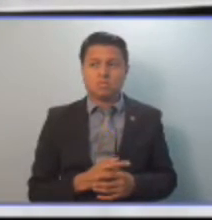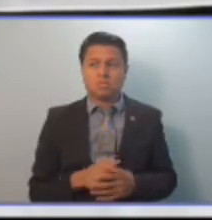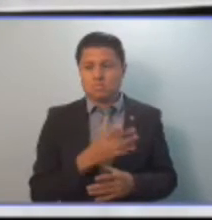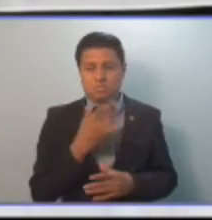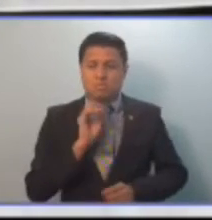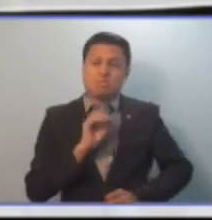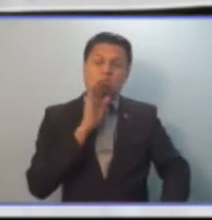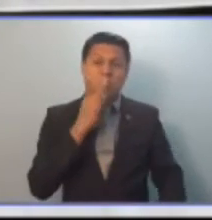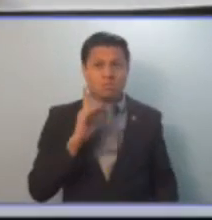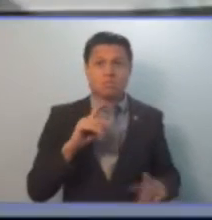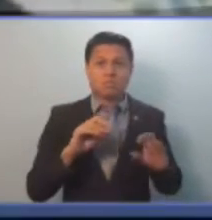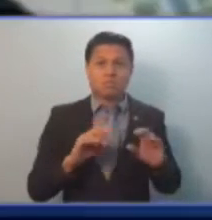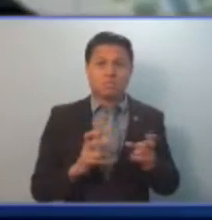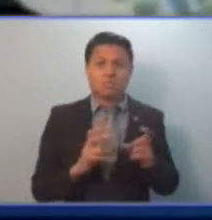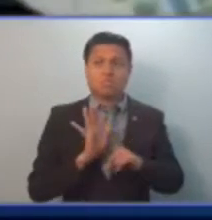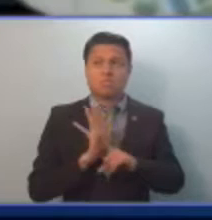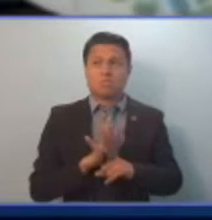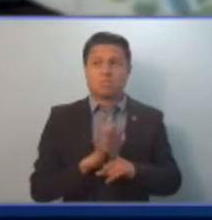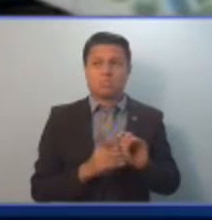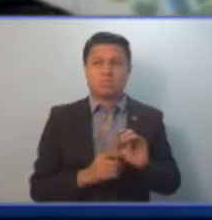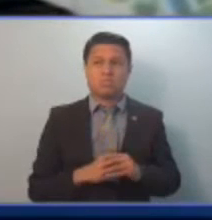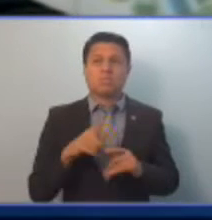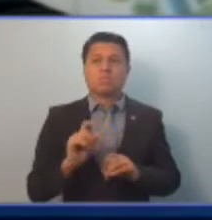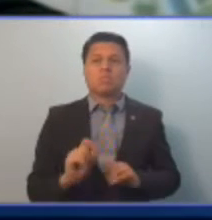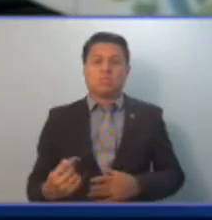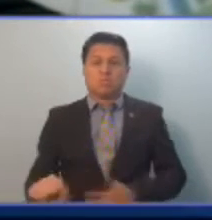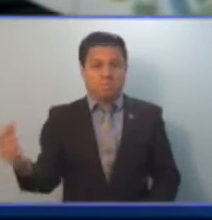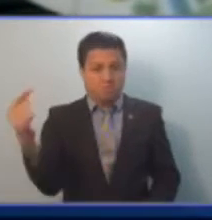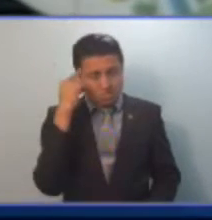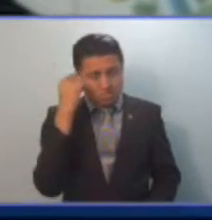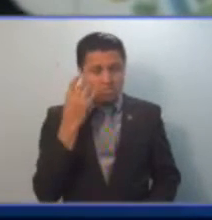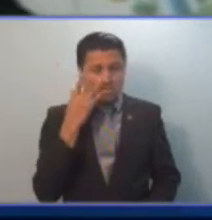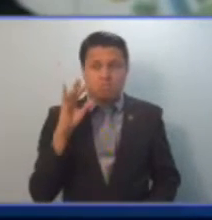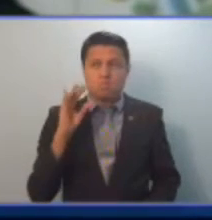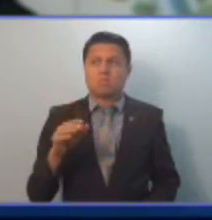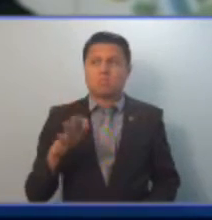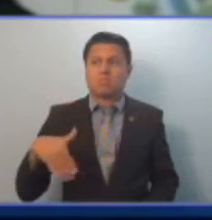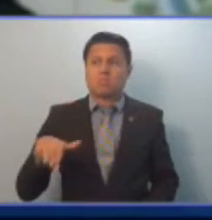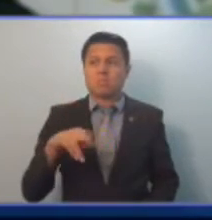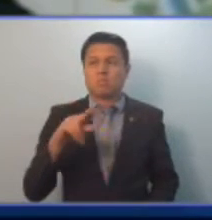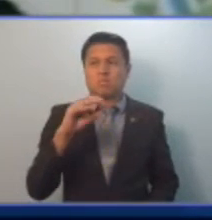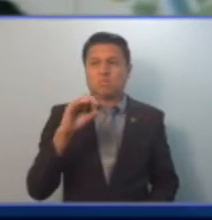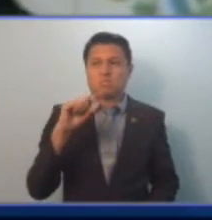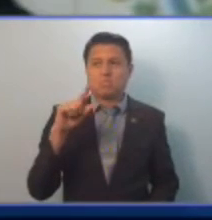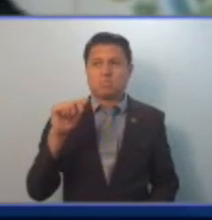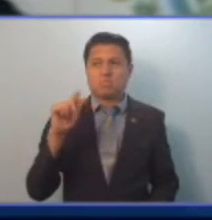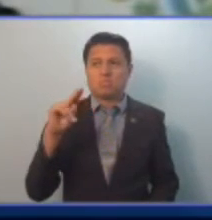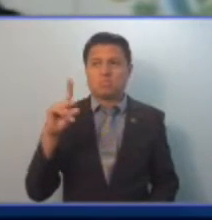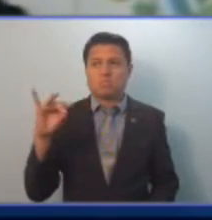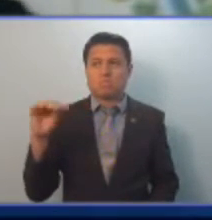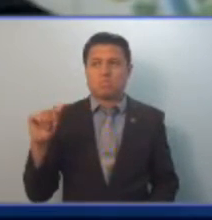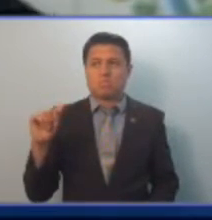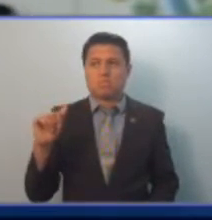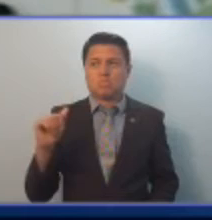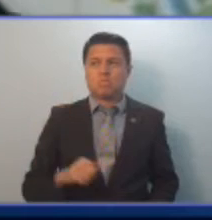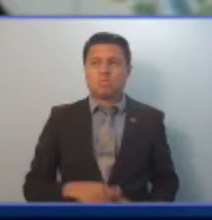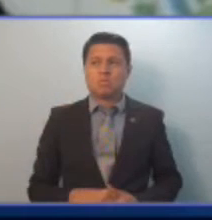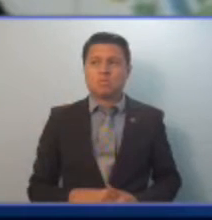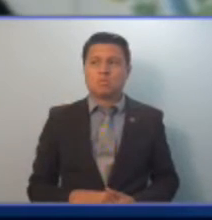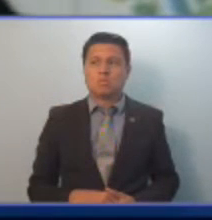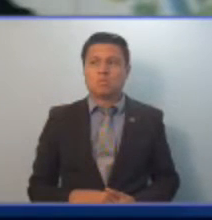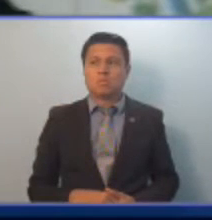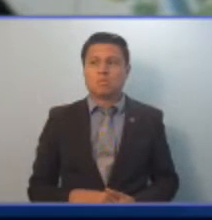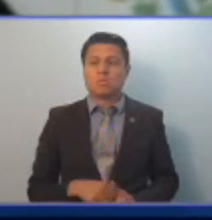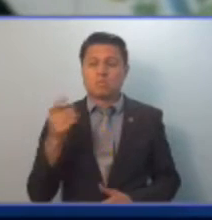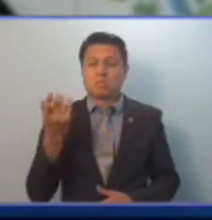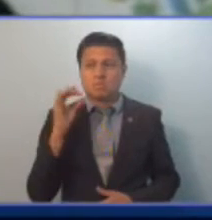dijéramos, de tensionamiento. Pienso yo que allá por Neozelandia, allá muy lejano, allá por Oceanía, se